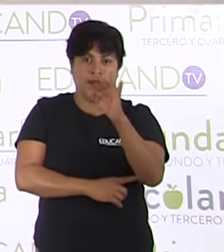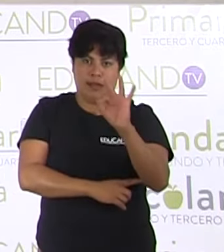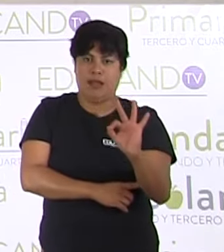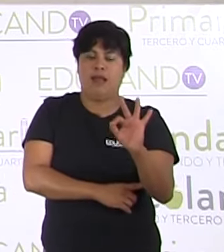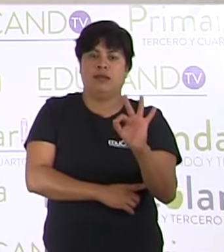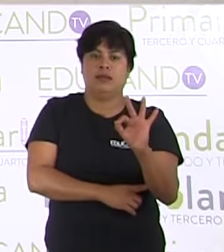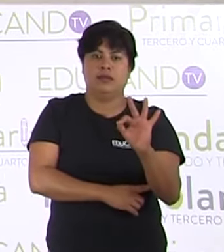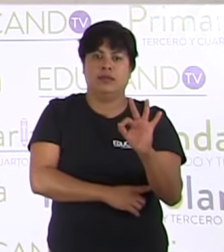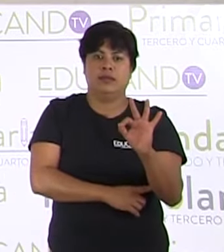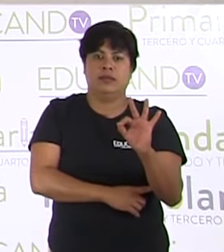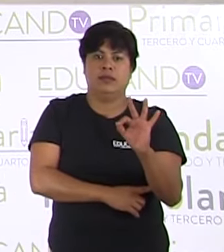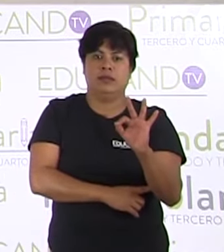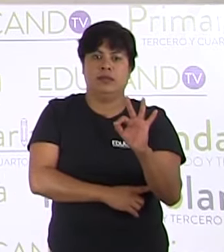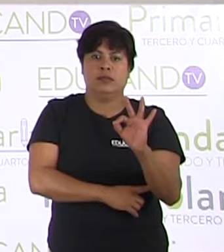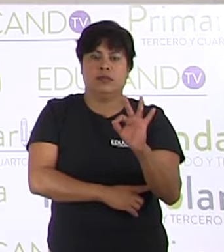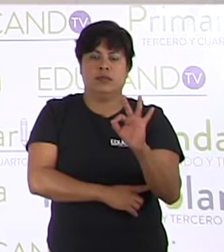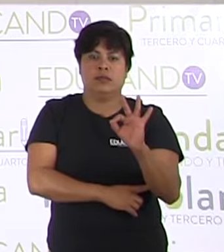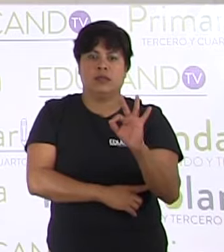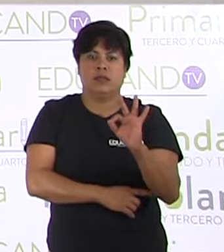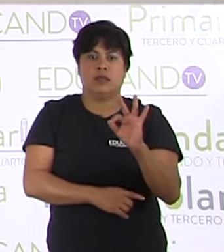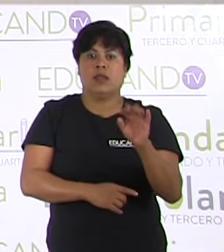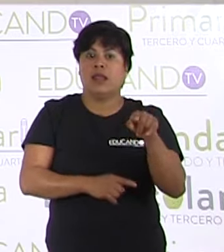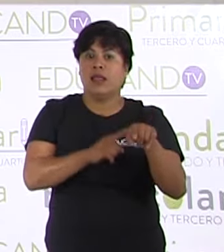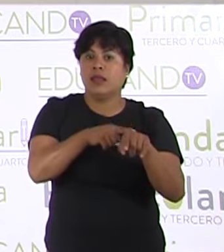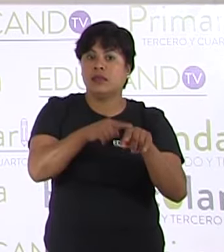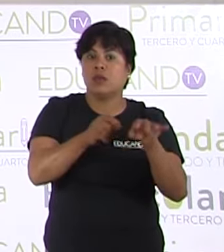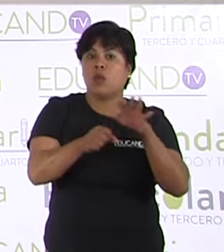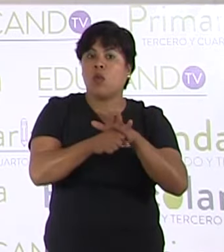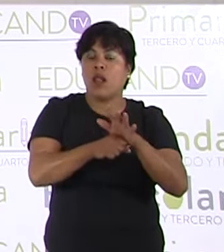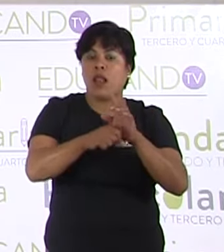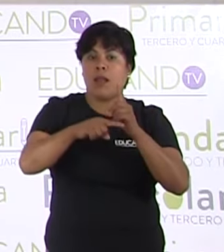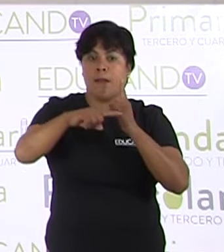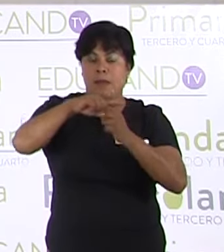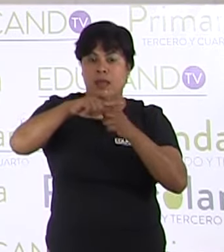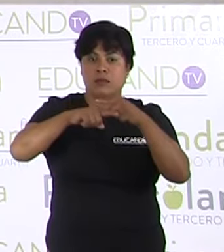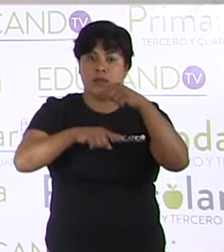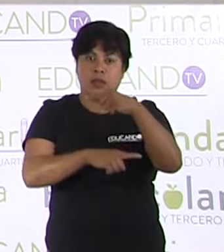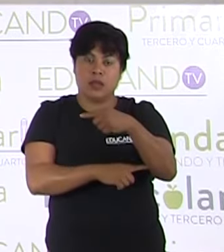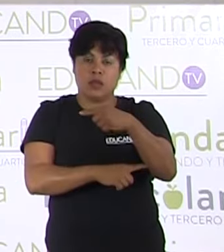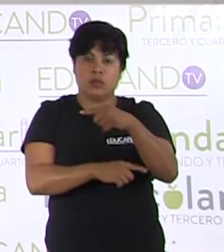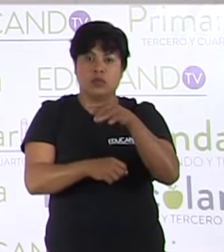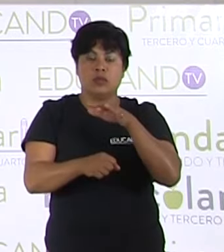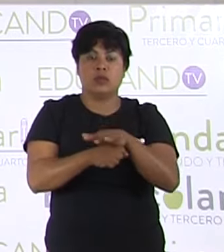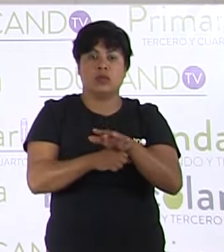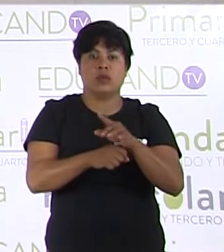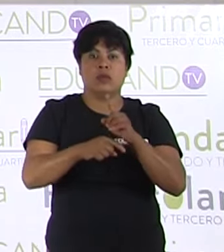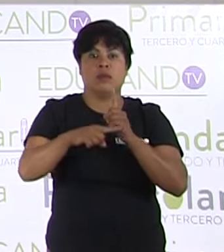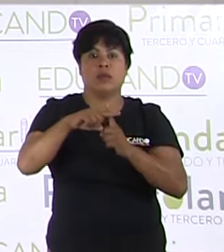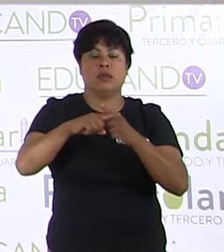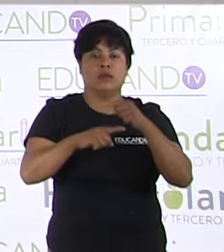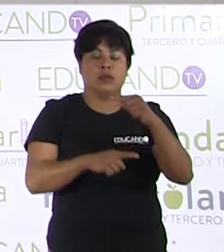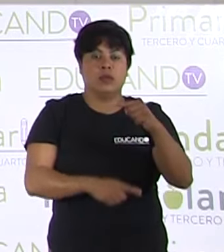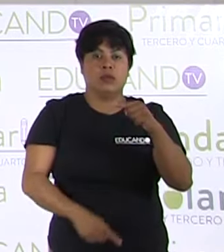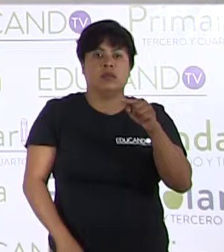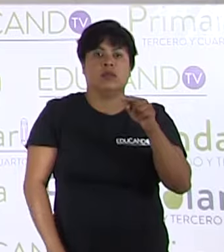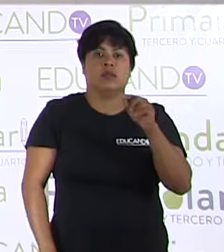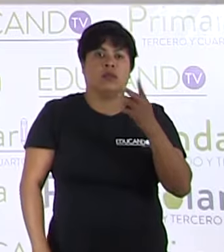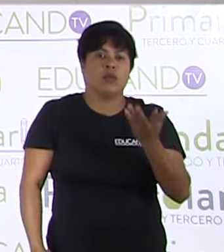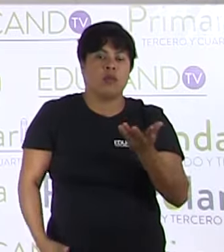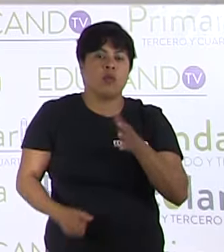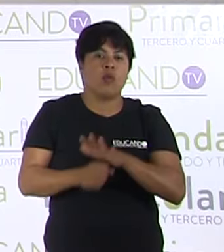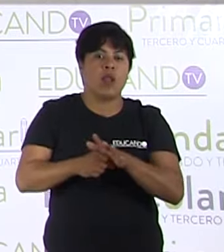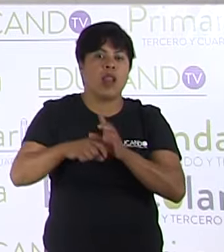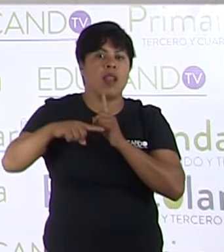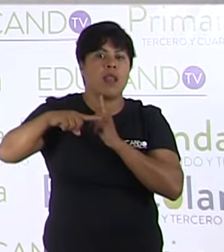tres con Qué signo va a estar el resultado no coné Qué signo va a estar el resultado con